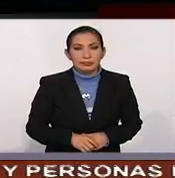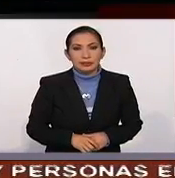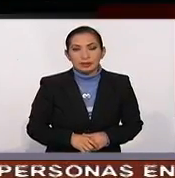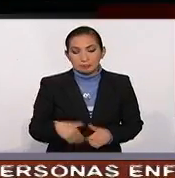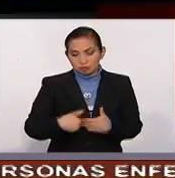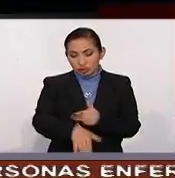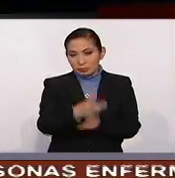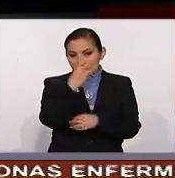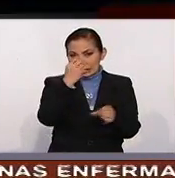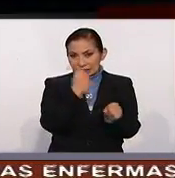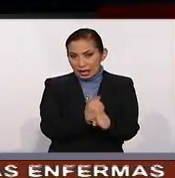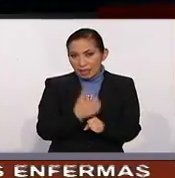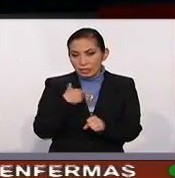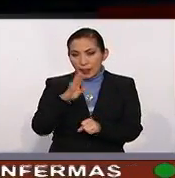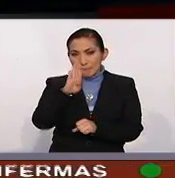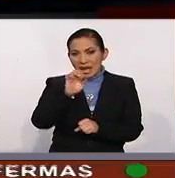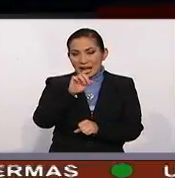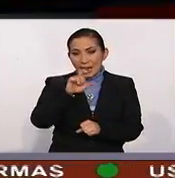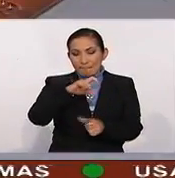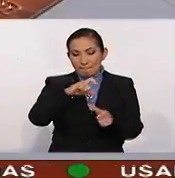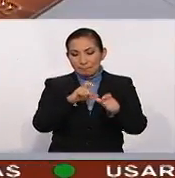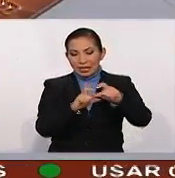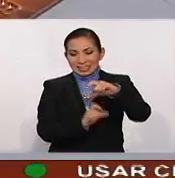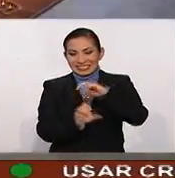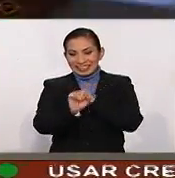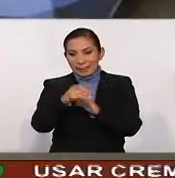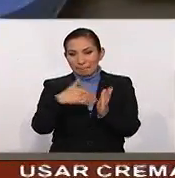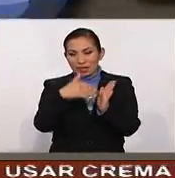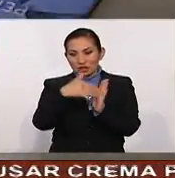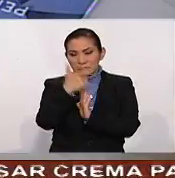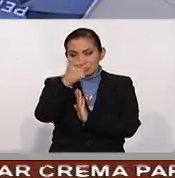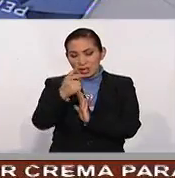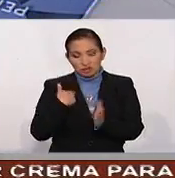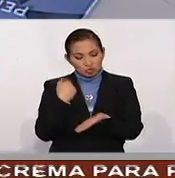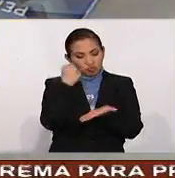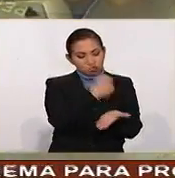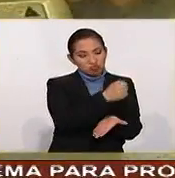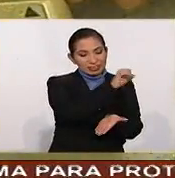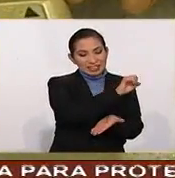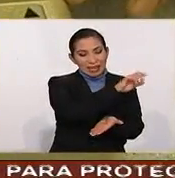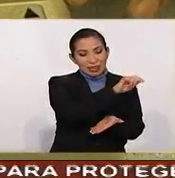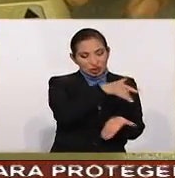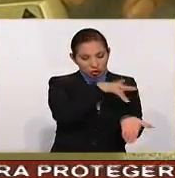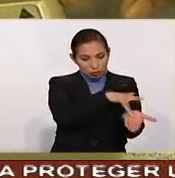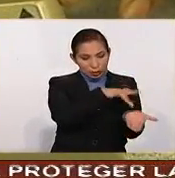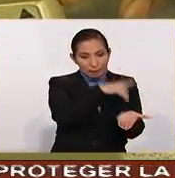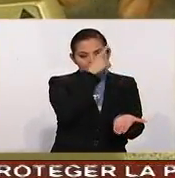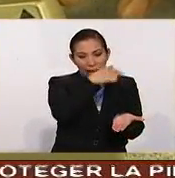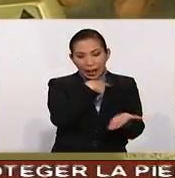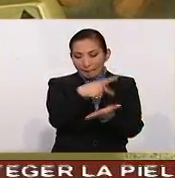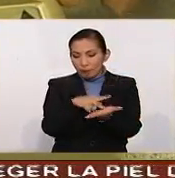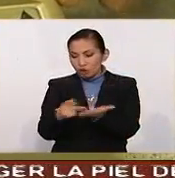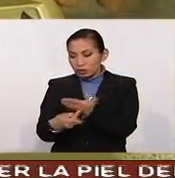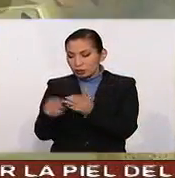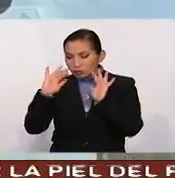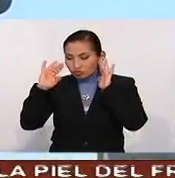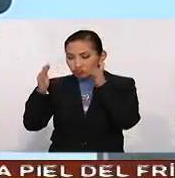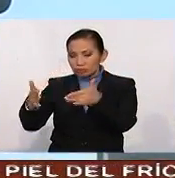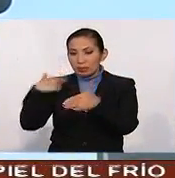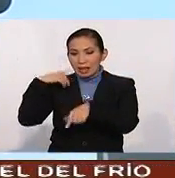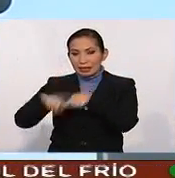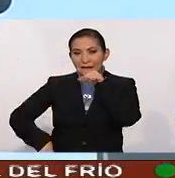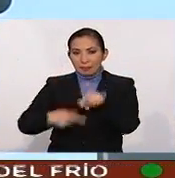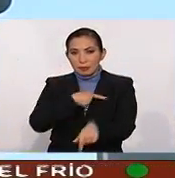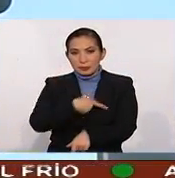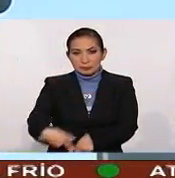Durante los próximos 3 años, Banamex invertirá 60 millones de pesos con la Secretaría de Desarrollo Social para contribuir en proyectos orientados a erradicar